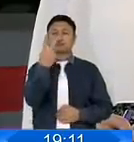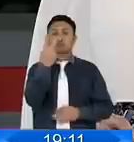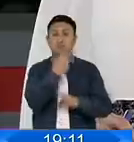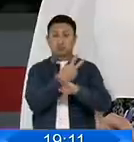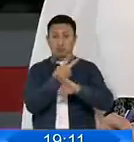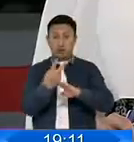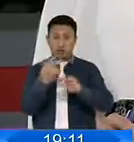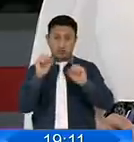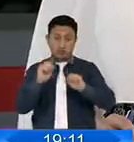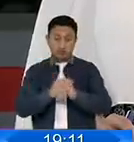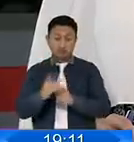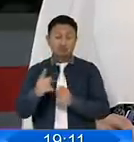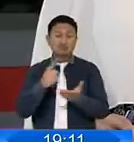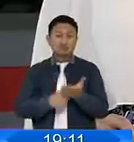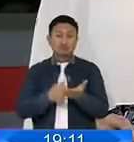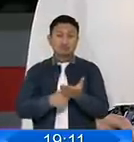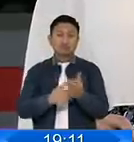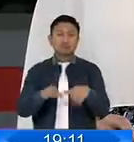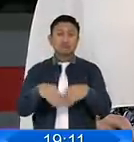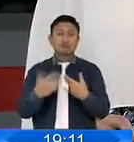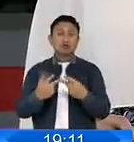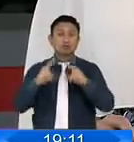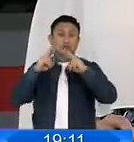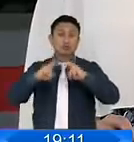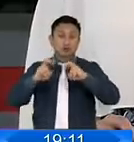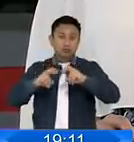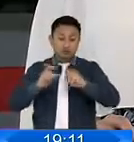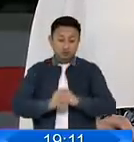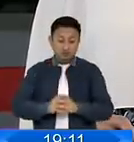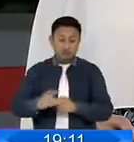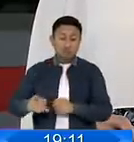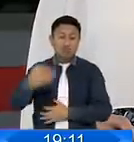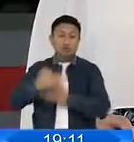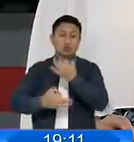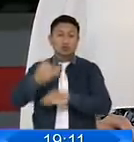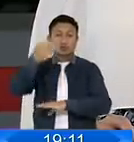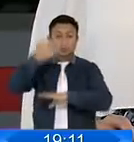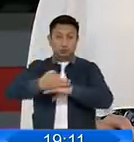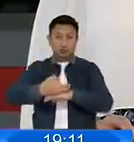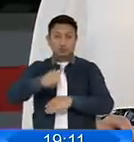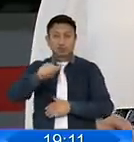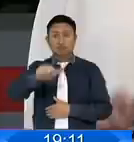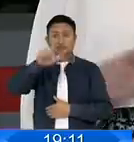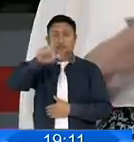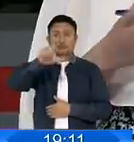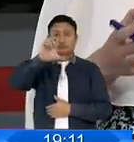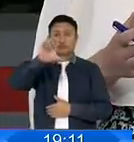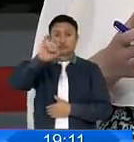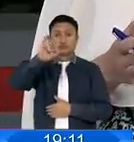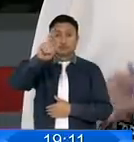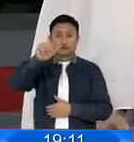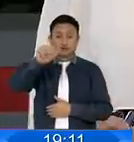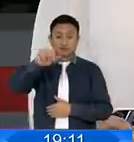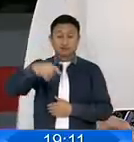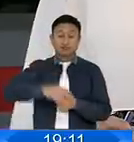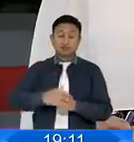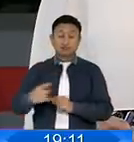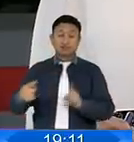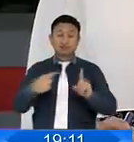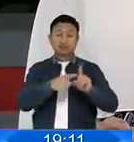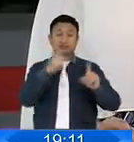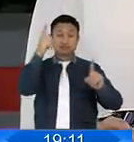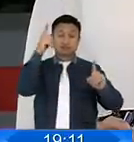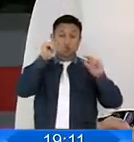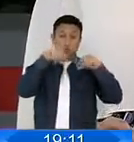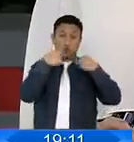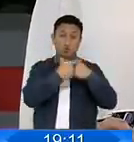el análisis del sumario administrativo abierto a la jueza de Cotopaxi, Alcira Benítez, quien otorgó la prelibertad al líder de los choneros,